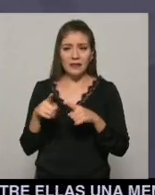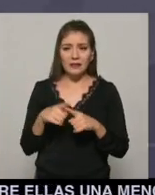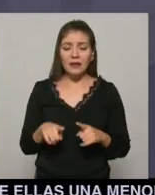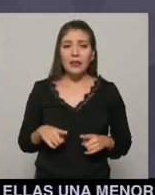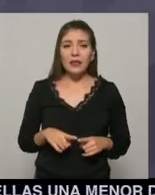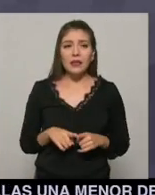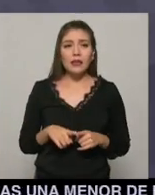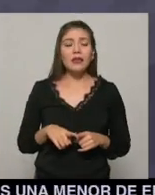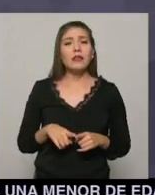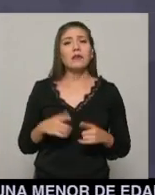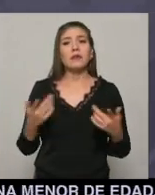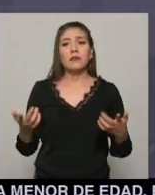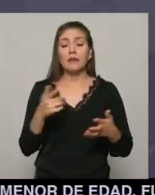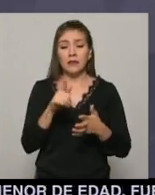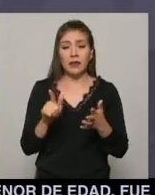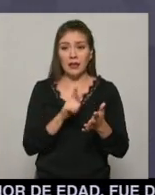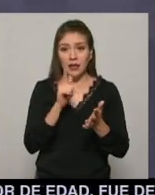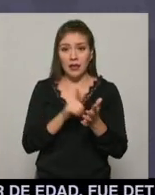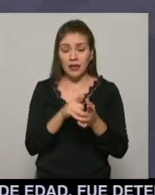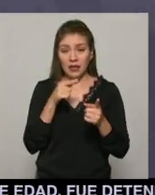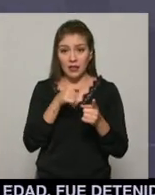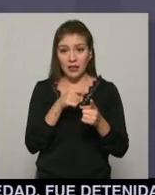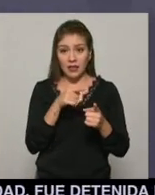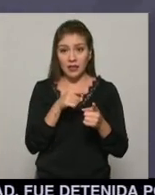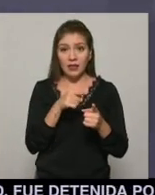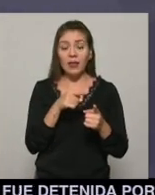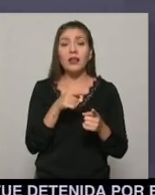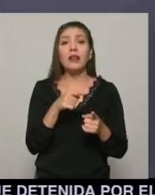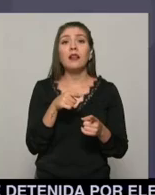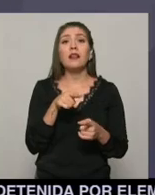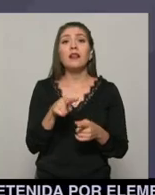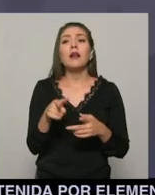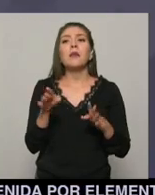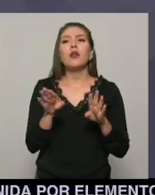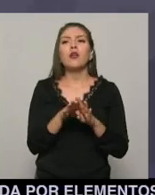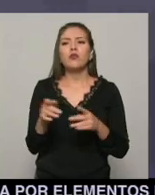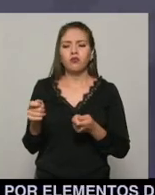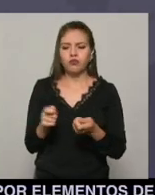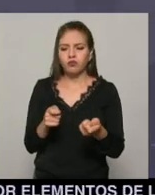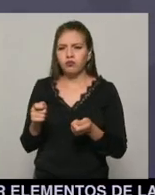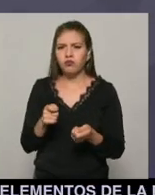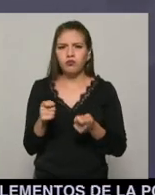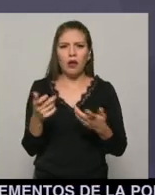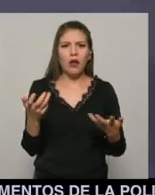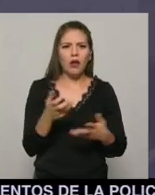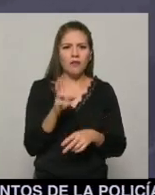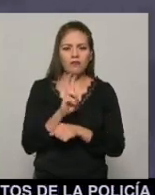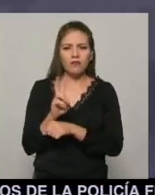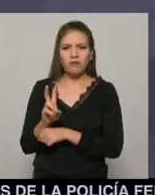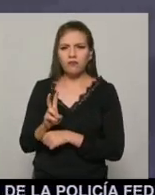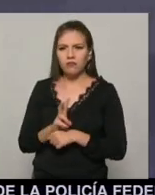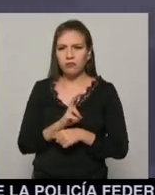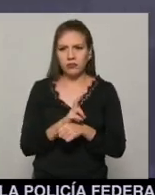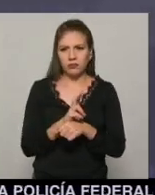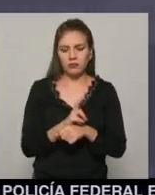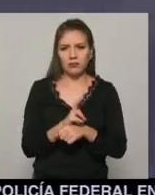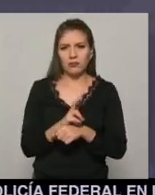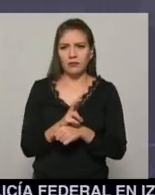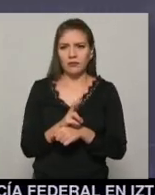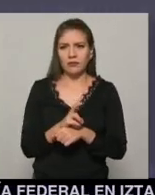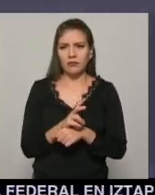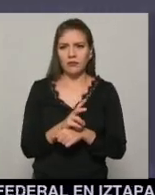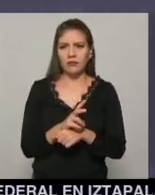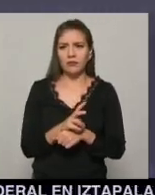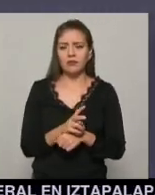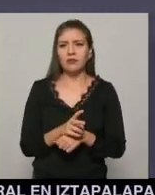primer lugar que la legislación, que los estados sean los que regulen la materia, ¿no? Entonces yo a nivel federal me